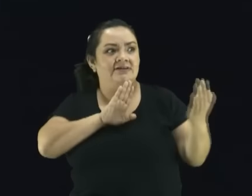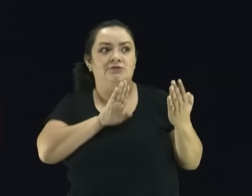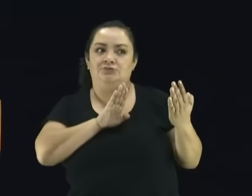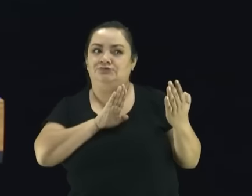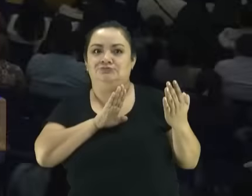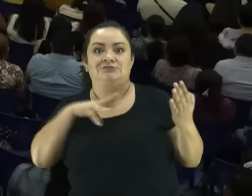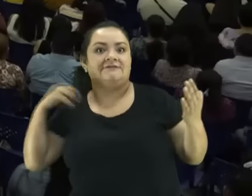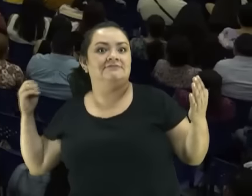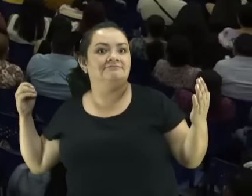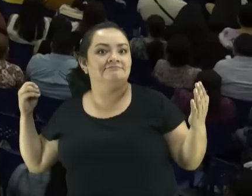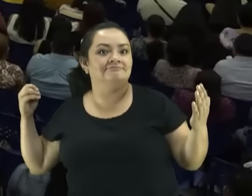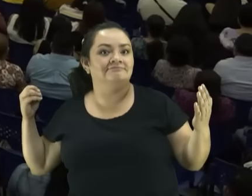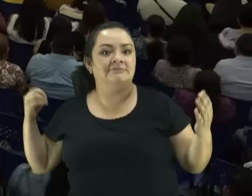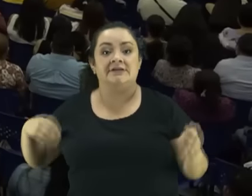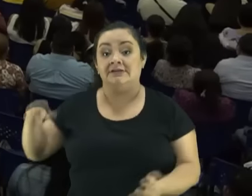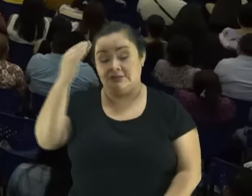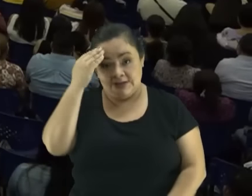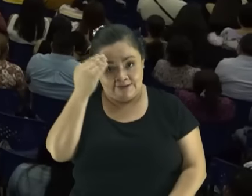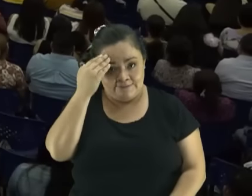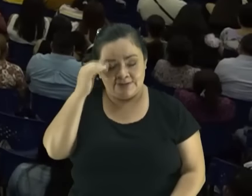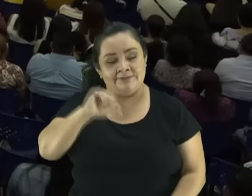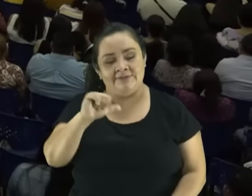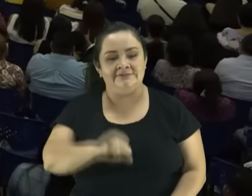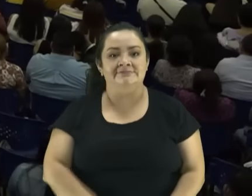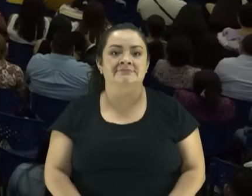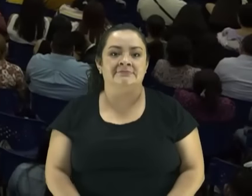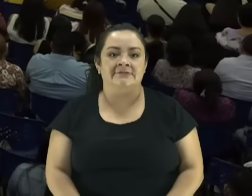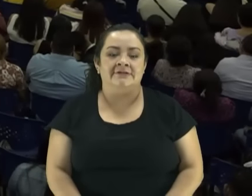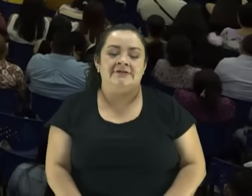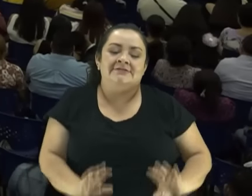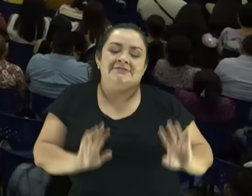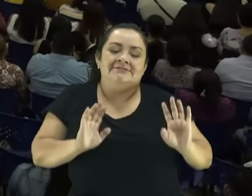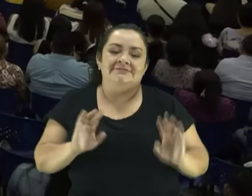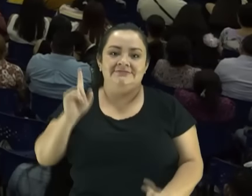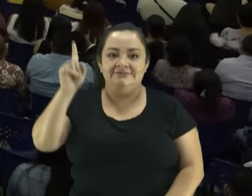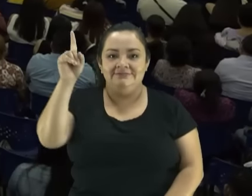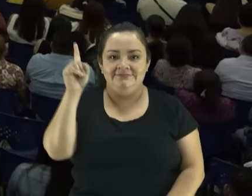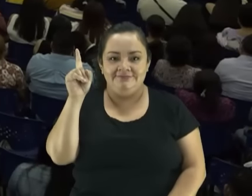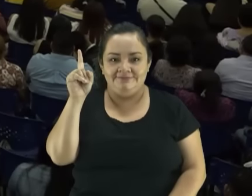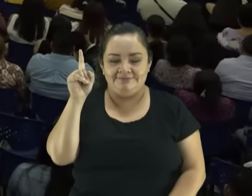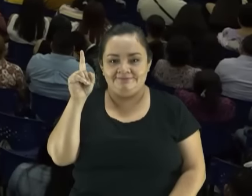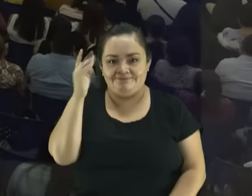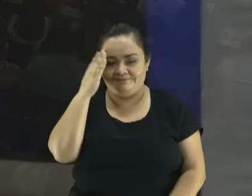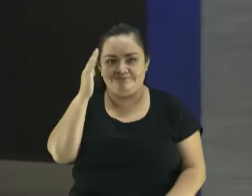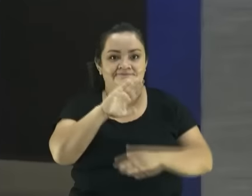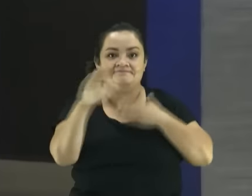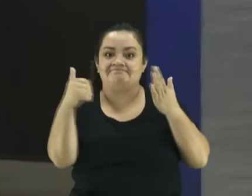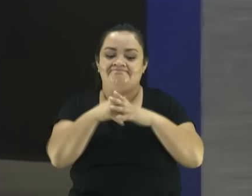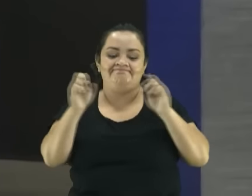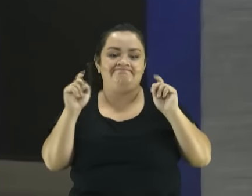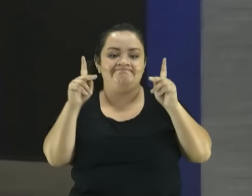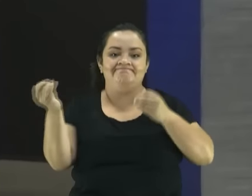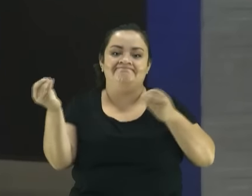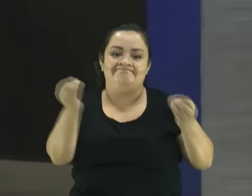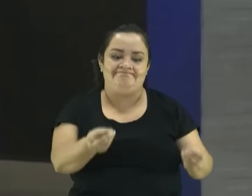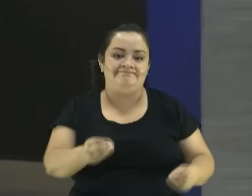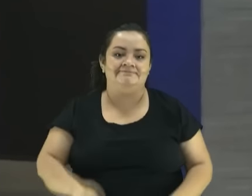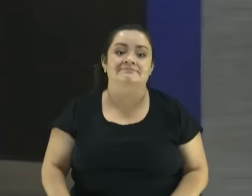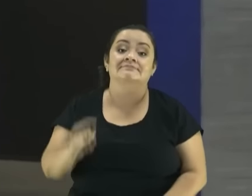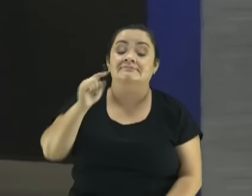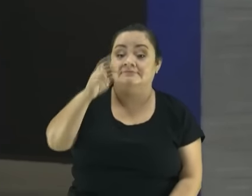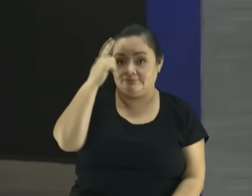aíslan porque saben que han hecho mal pero bendito sea a Dios que en Cristo a todo nos da una oportunidad y por